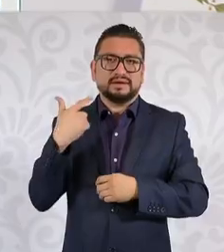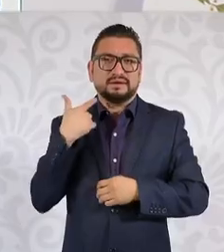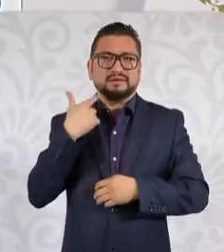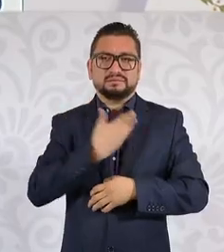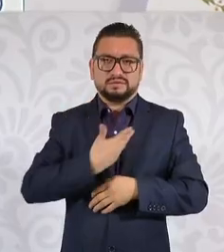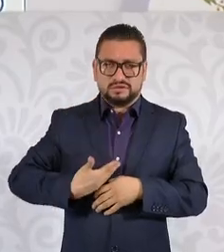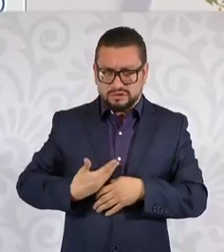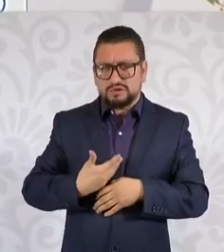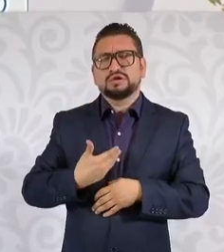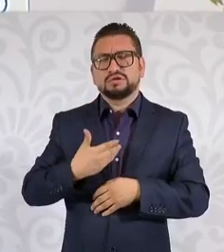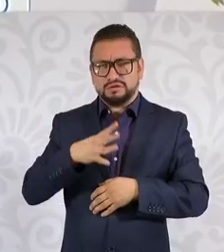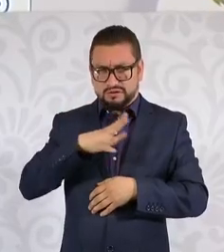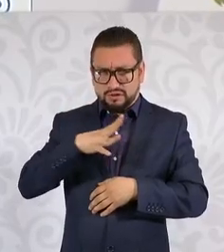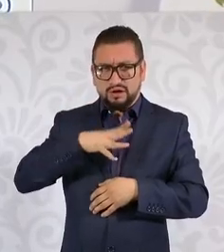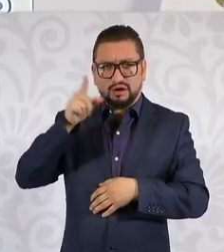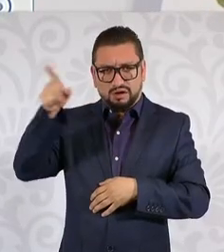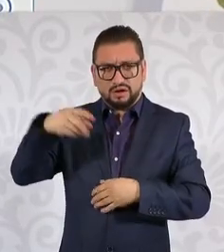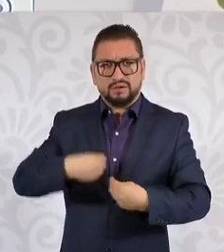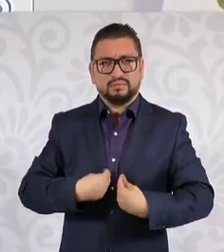expresidentes,